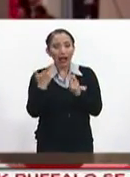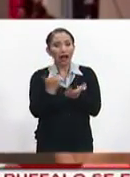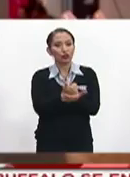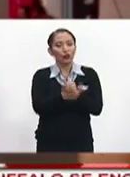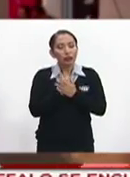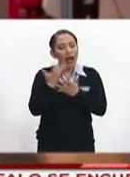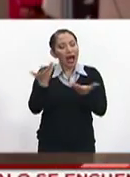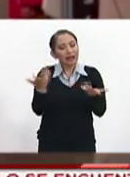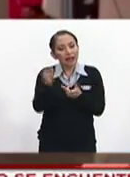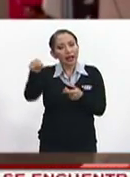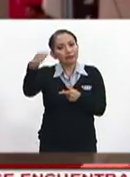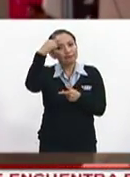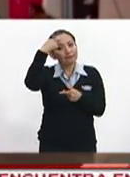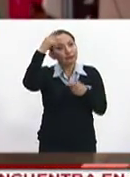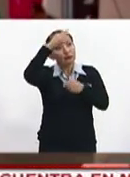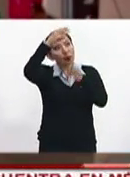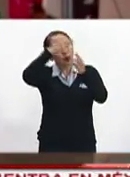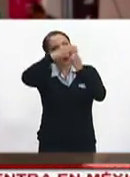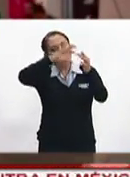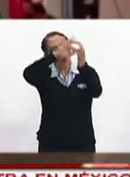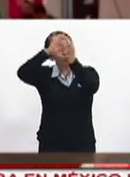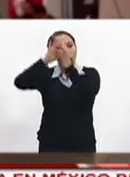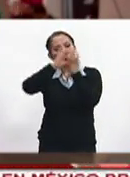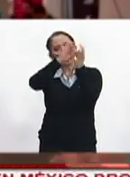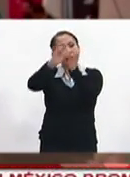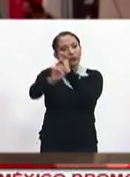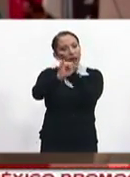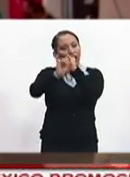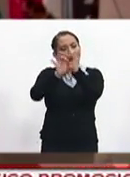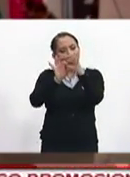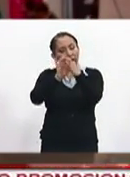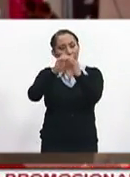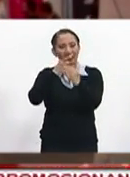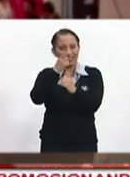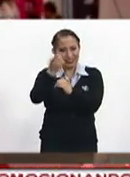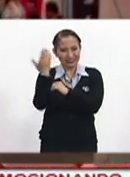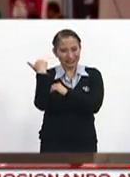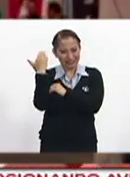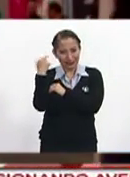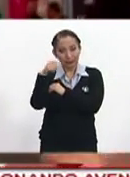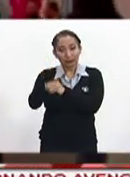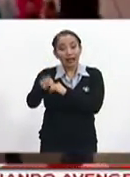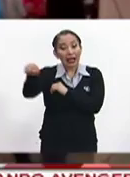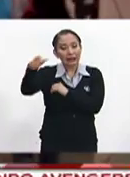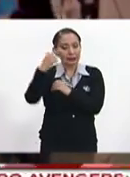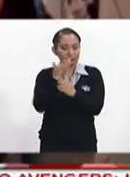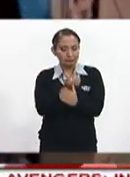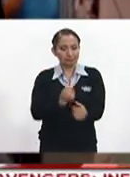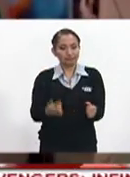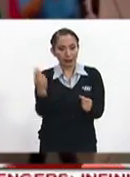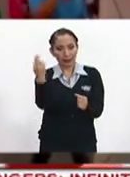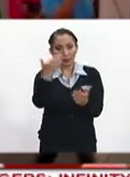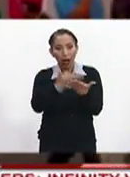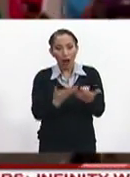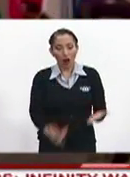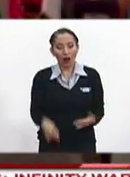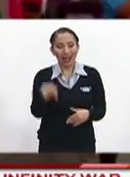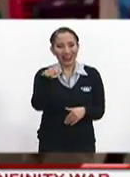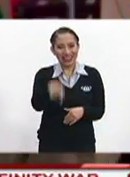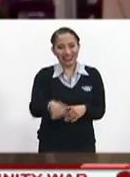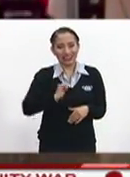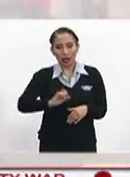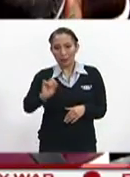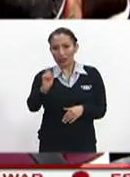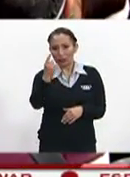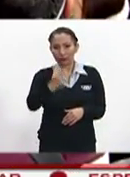a desarrollar una conciencia global y virtual, que como estaba mencionando, es una de las habilidades que necesitamos tener ahora en el